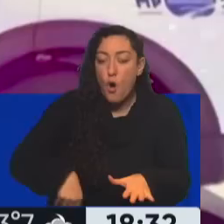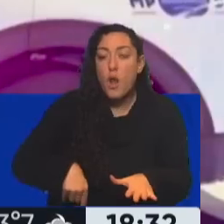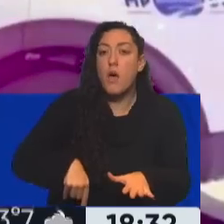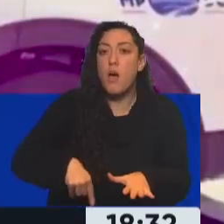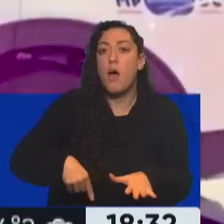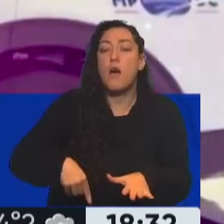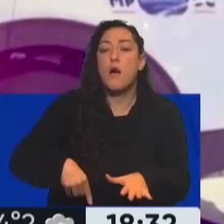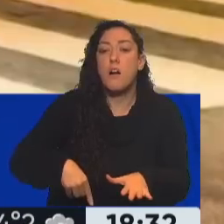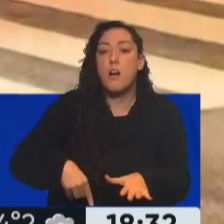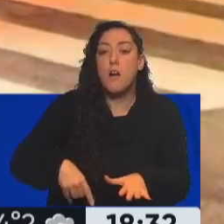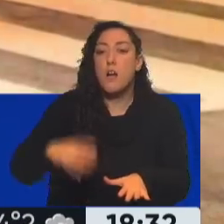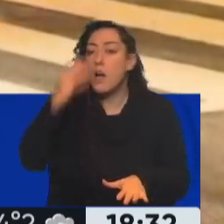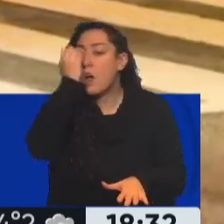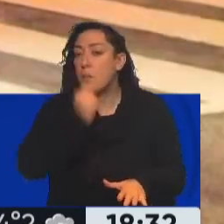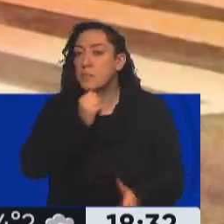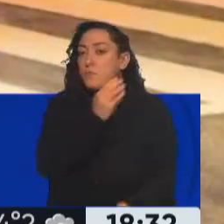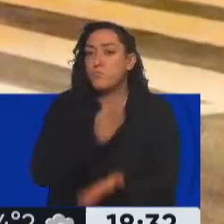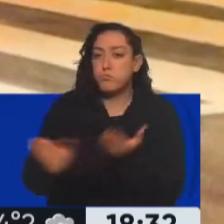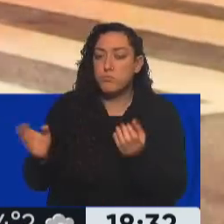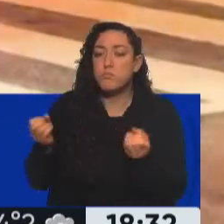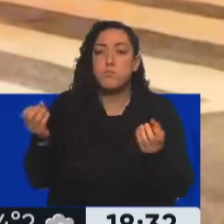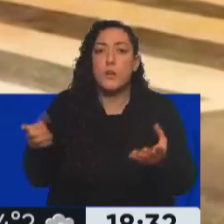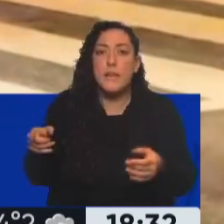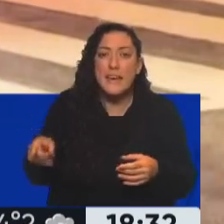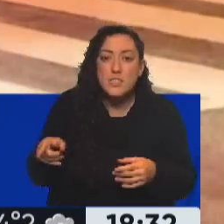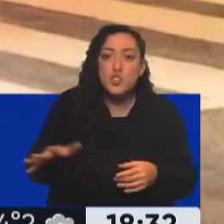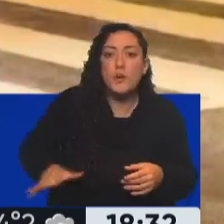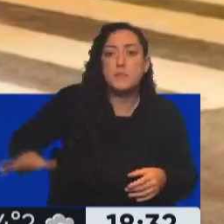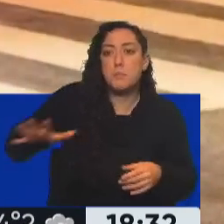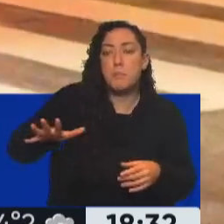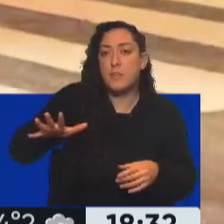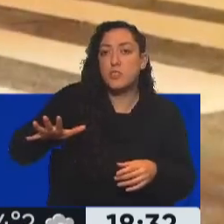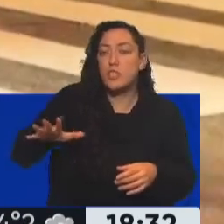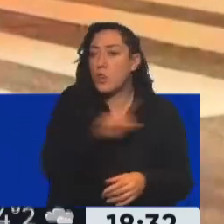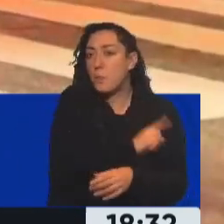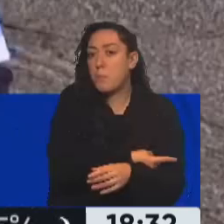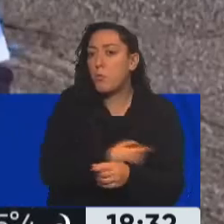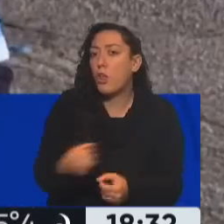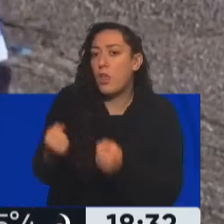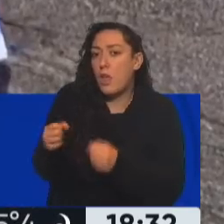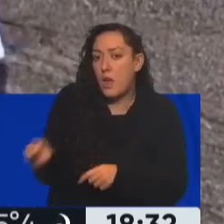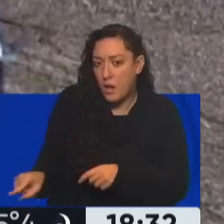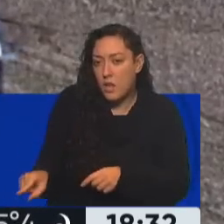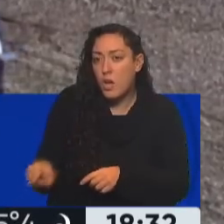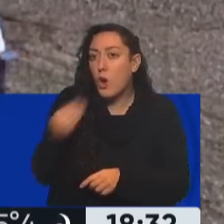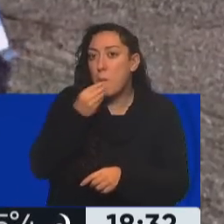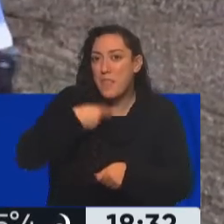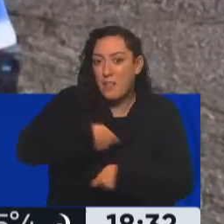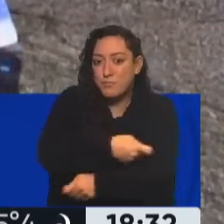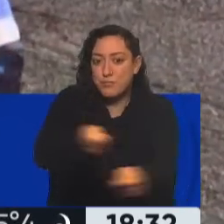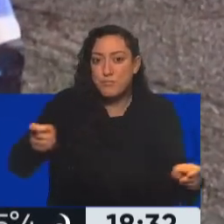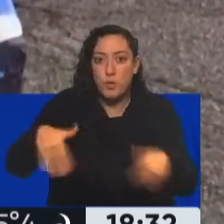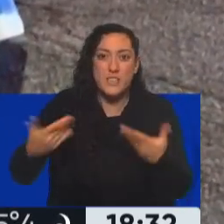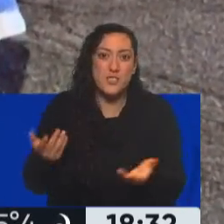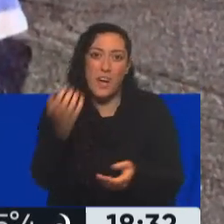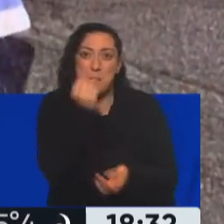sacárselo de Hamás, porque se contempla que ese es uno de los espacios de construcción de poder de Hamás, poder repartir la comida de la población, y que también